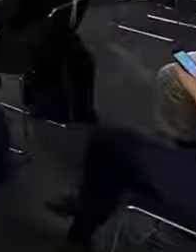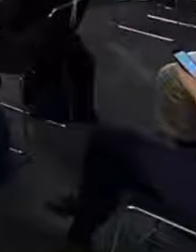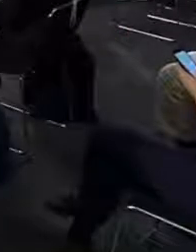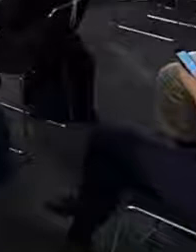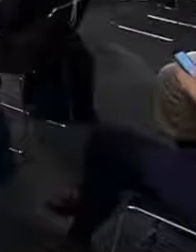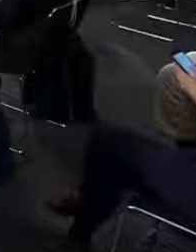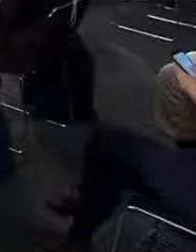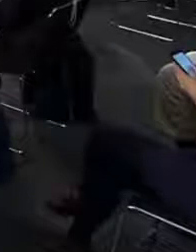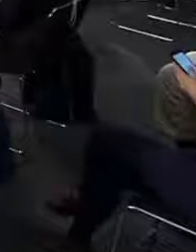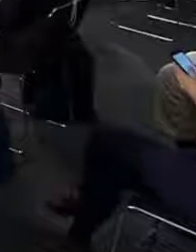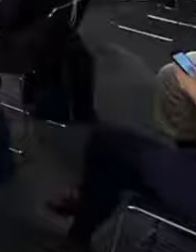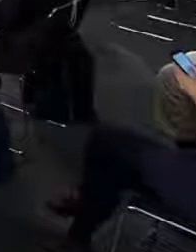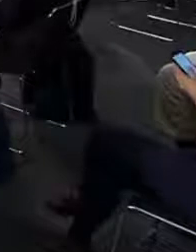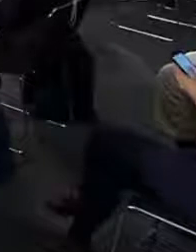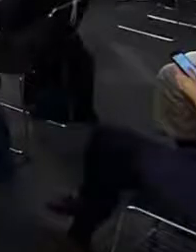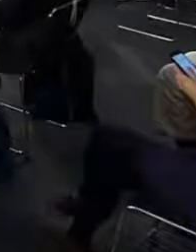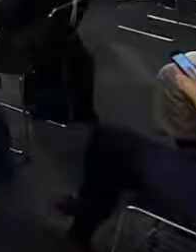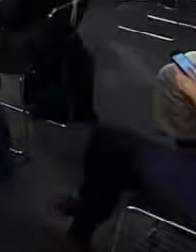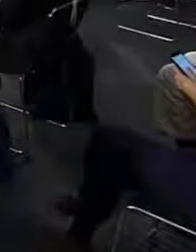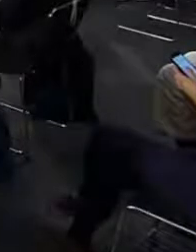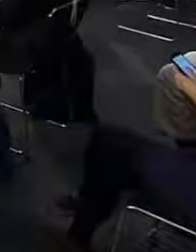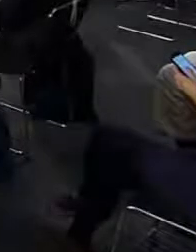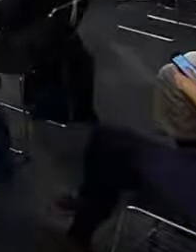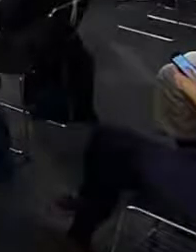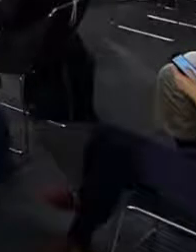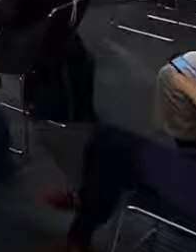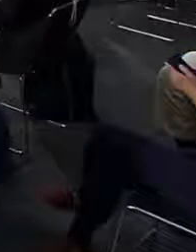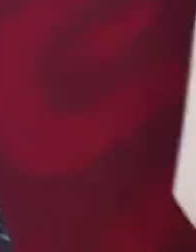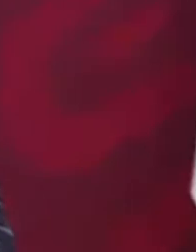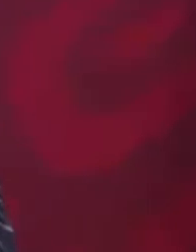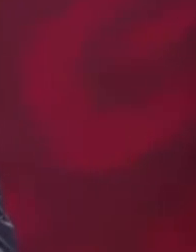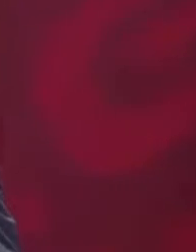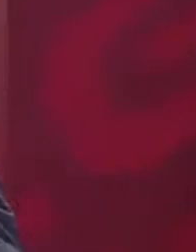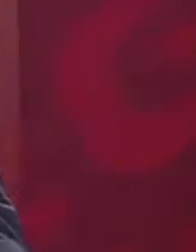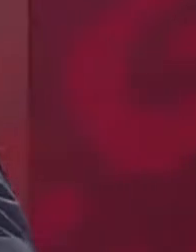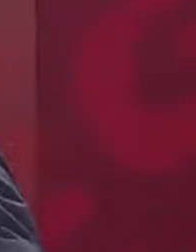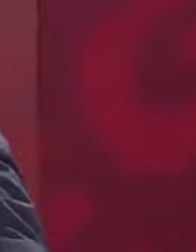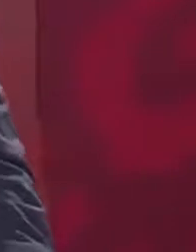porque tenemos que resolver también eso.